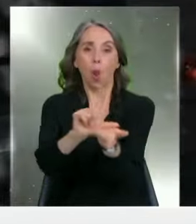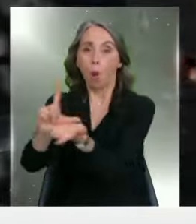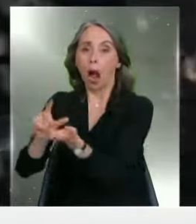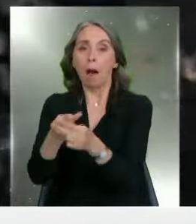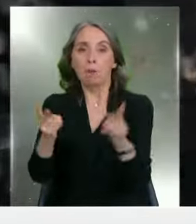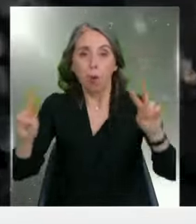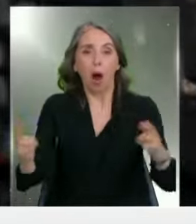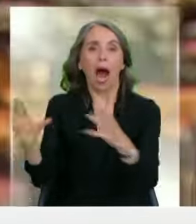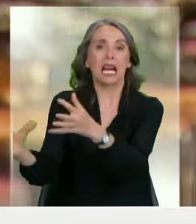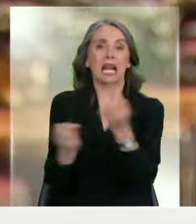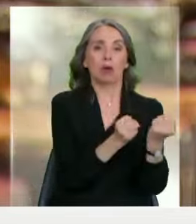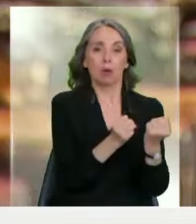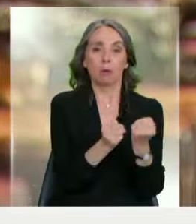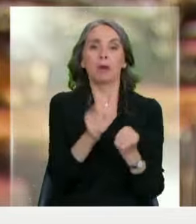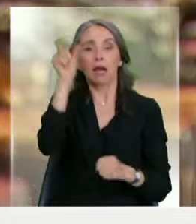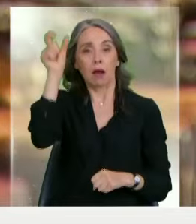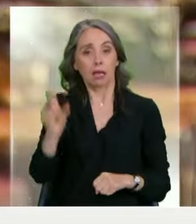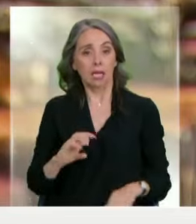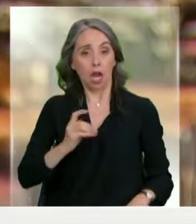sea comprometido